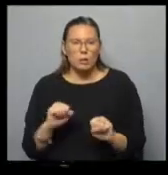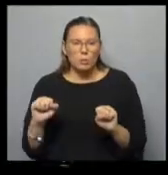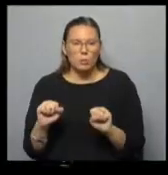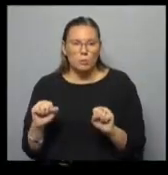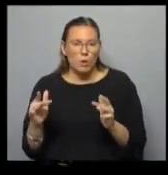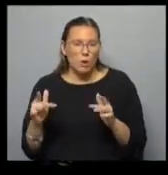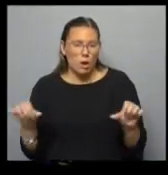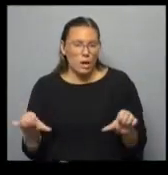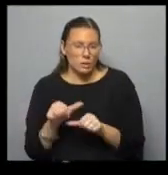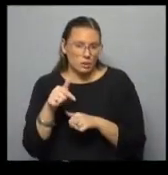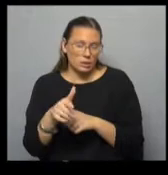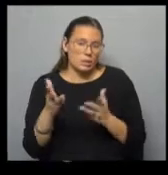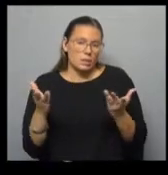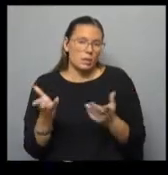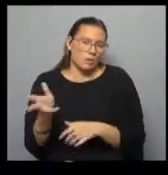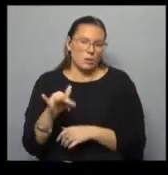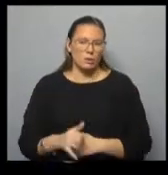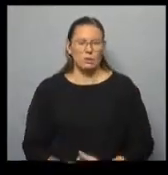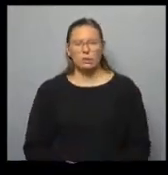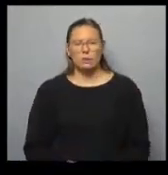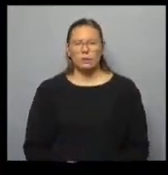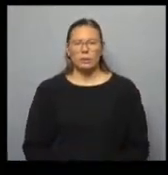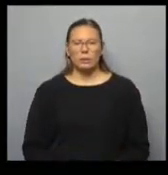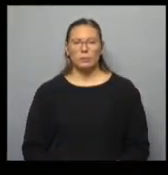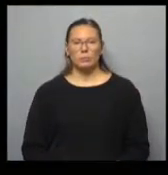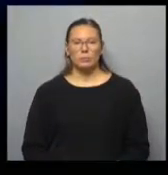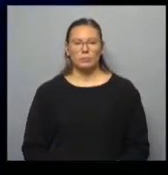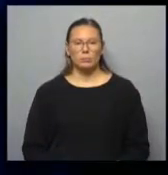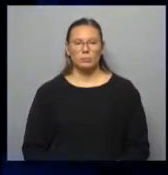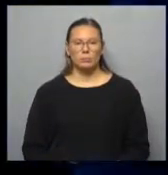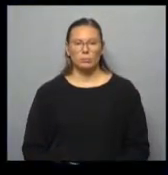esto y después, bueno, todos los días.